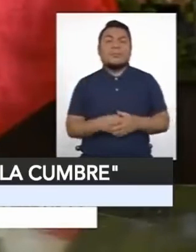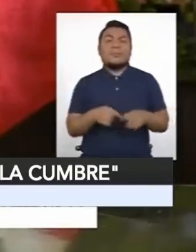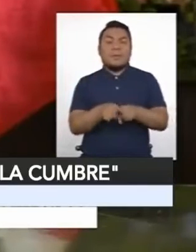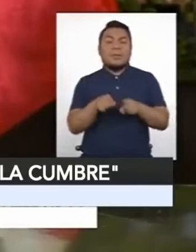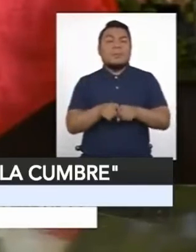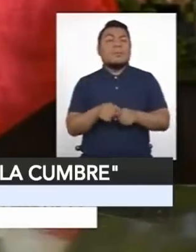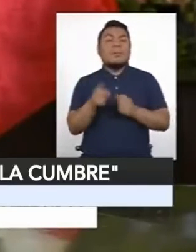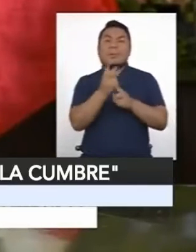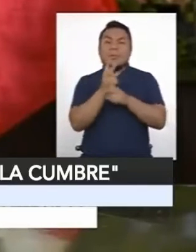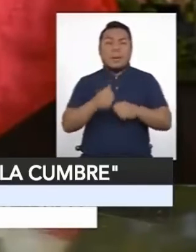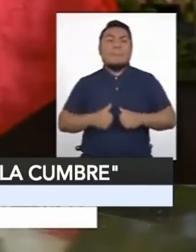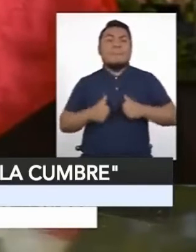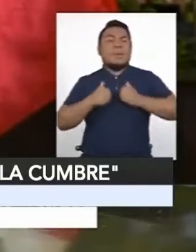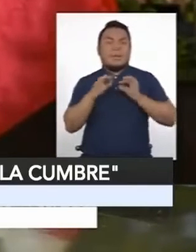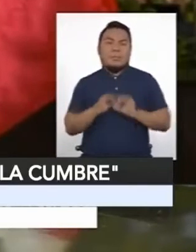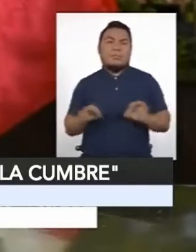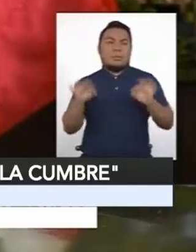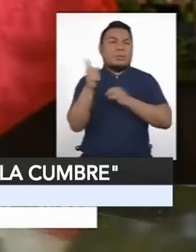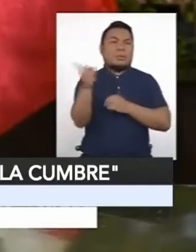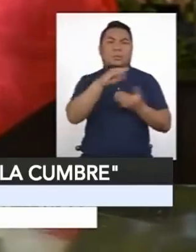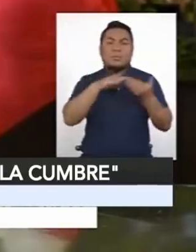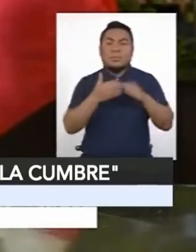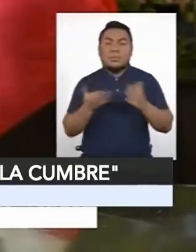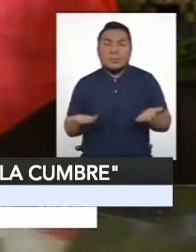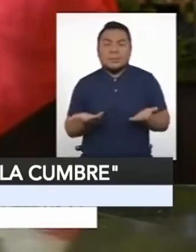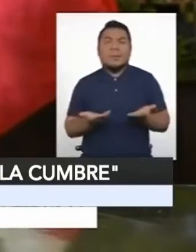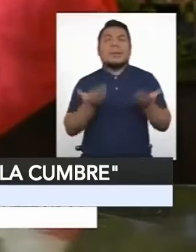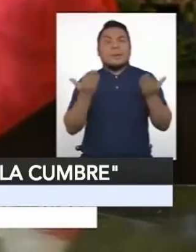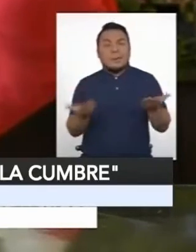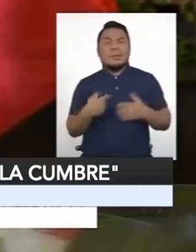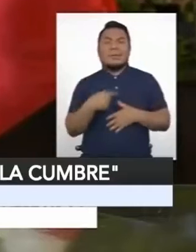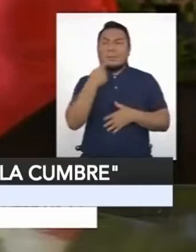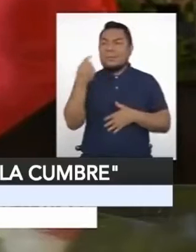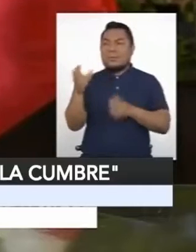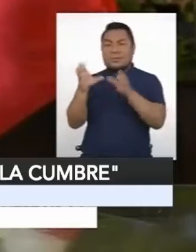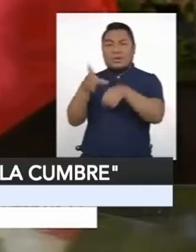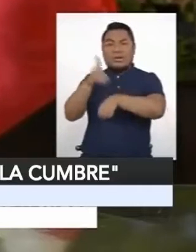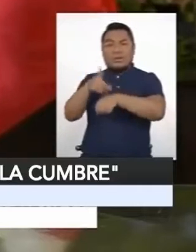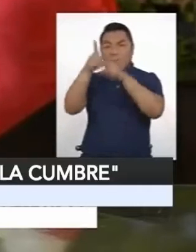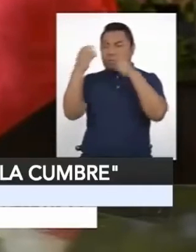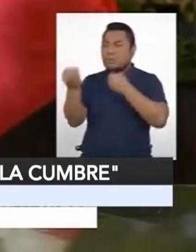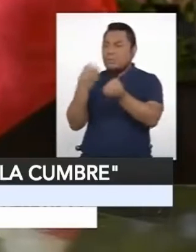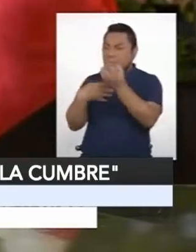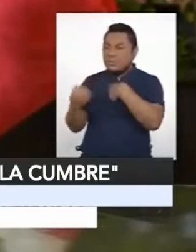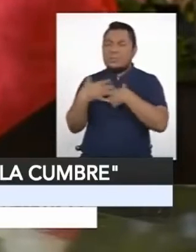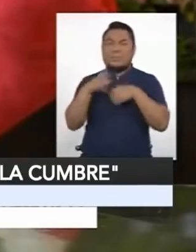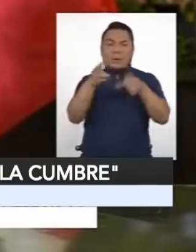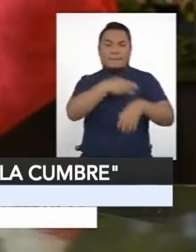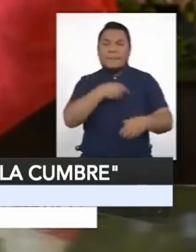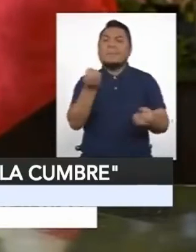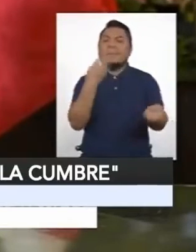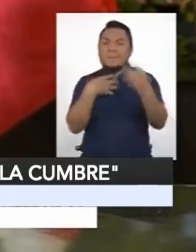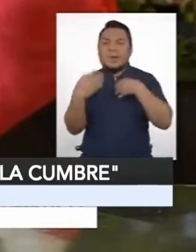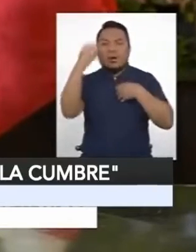vida de su población. En consecuencia, la recomendación que una vez más